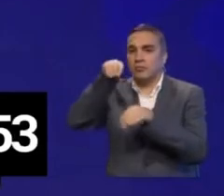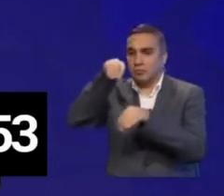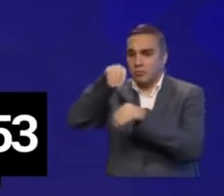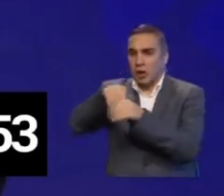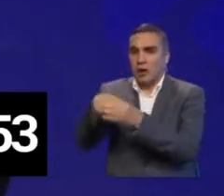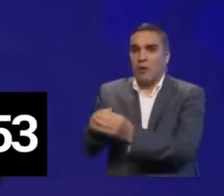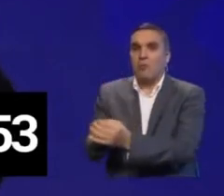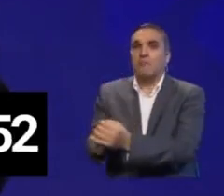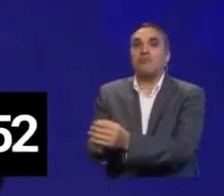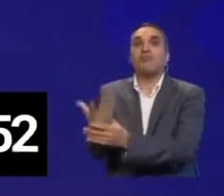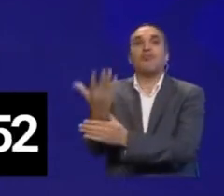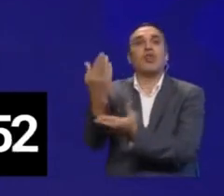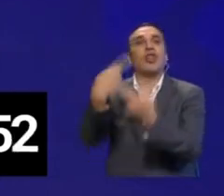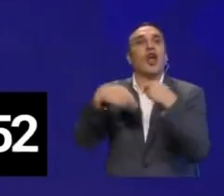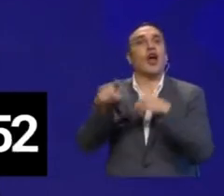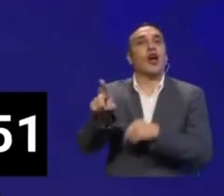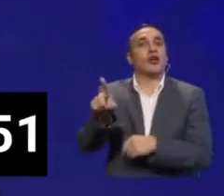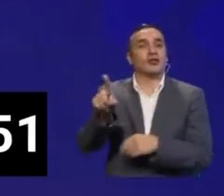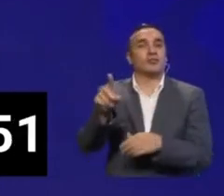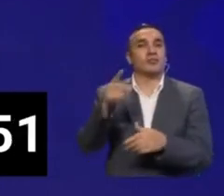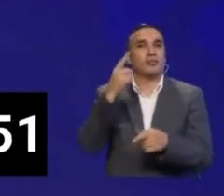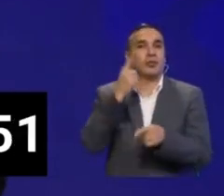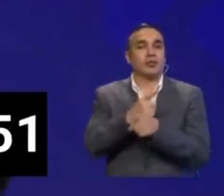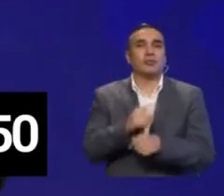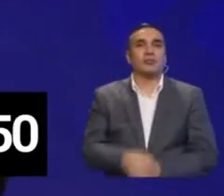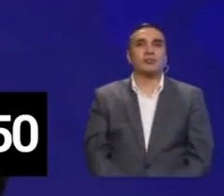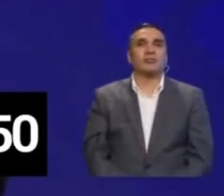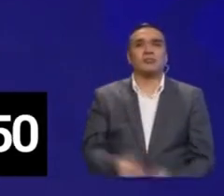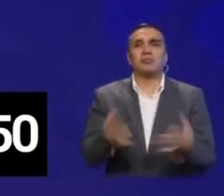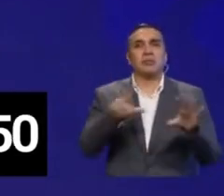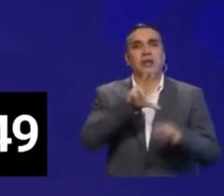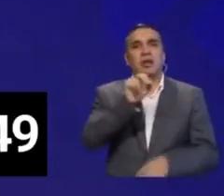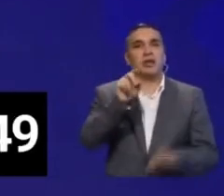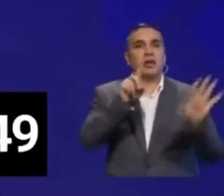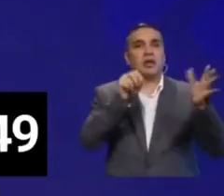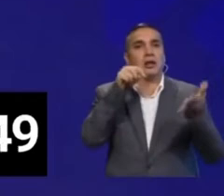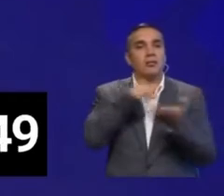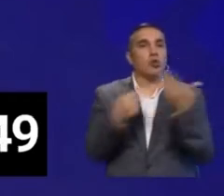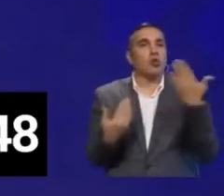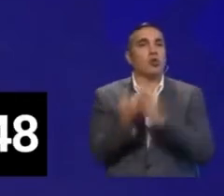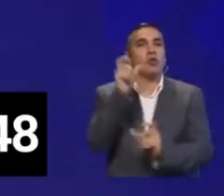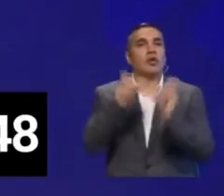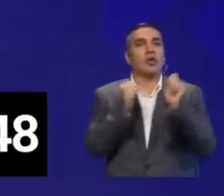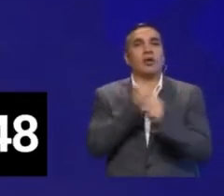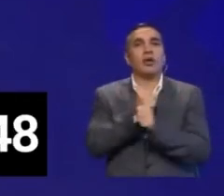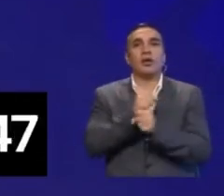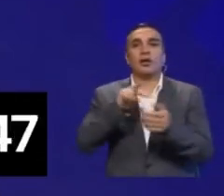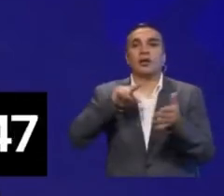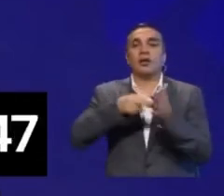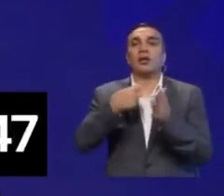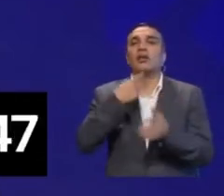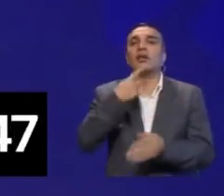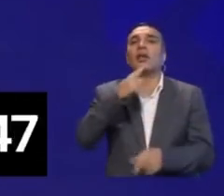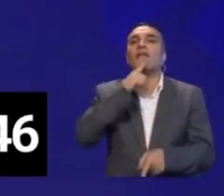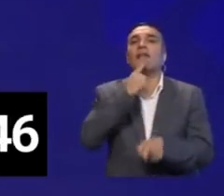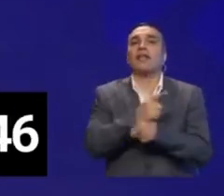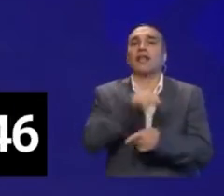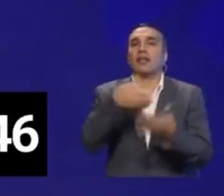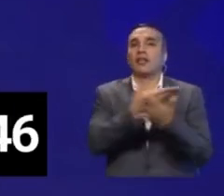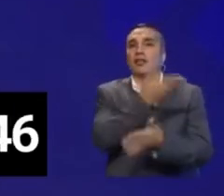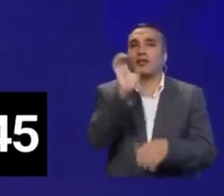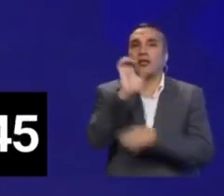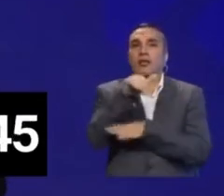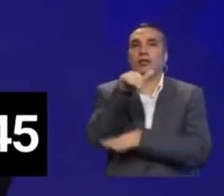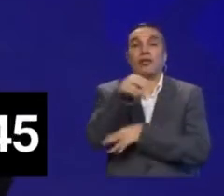que generarán por 10 empleos cada emprendimiento, no menos de 360.000 nuevos empleos. Eso es decirle la verdad a los ecuatorianos. Pero también